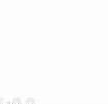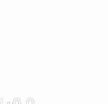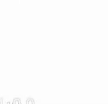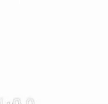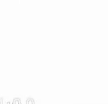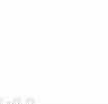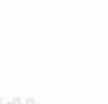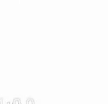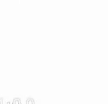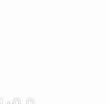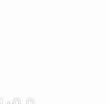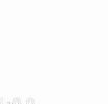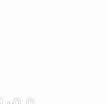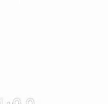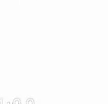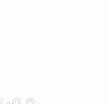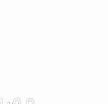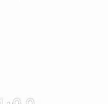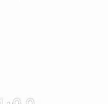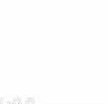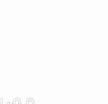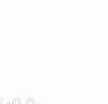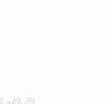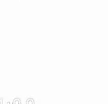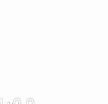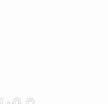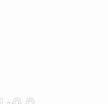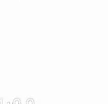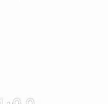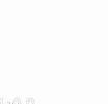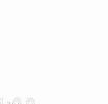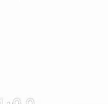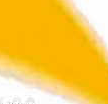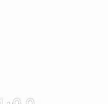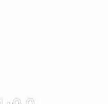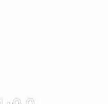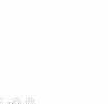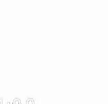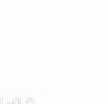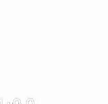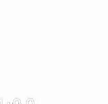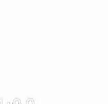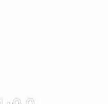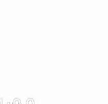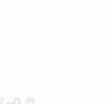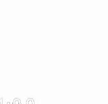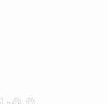Escuela TV, tercer y cuarto grado, primaria.